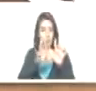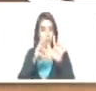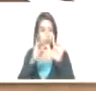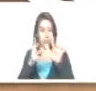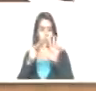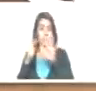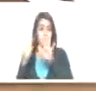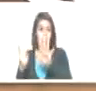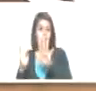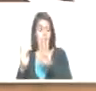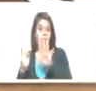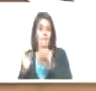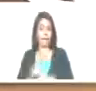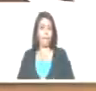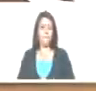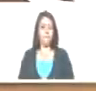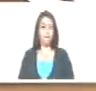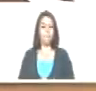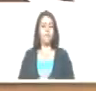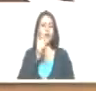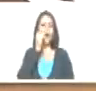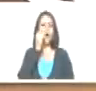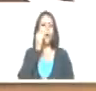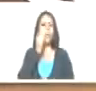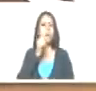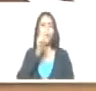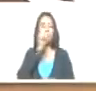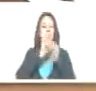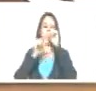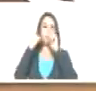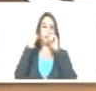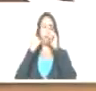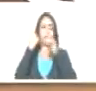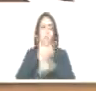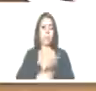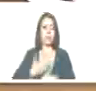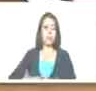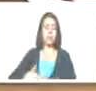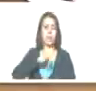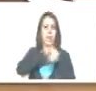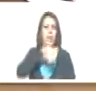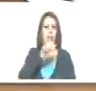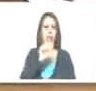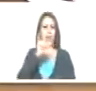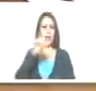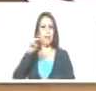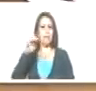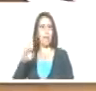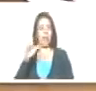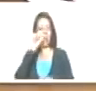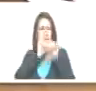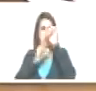1987, un alcohólico llamado Jaime Lucinchi, que fue presidente de esta república, un borracho desmedido,